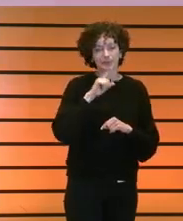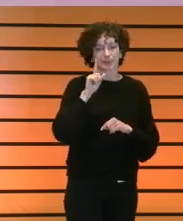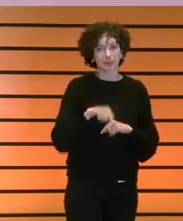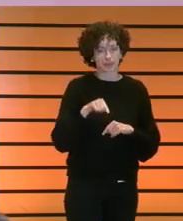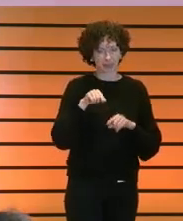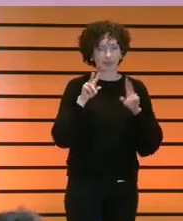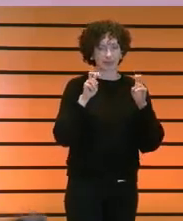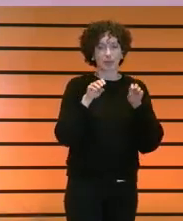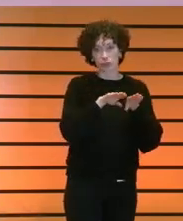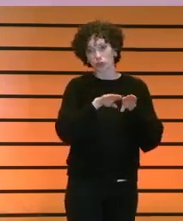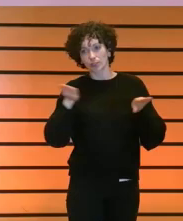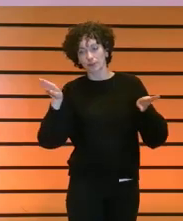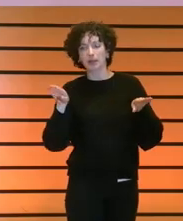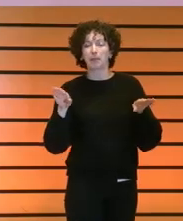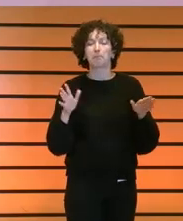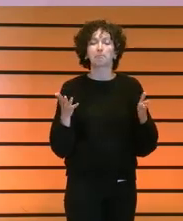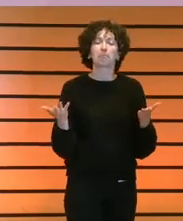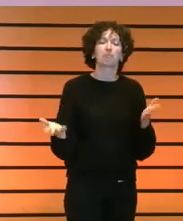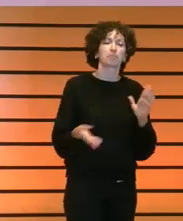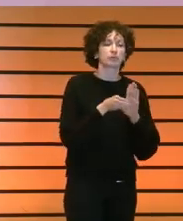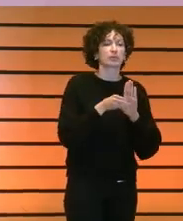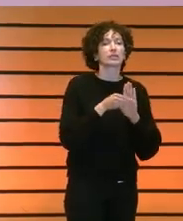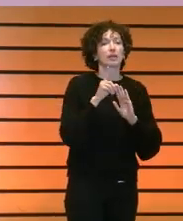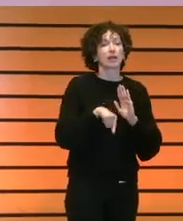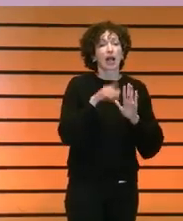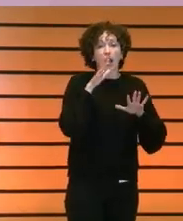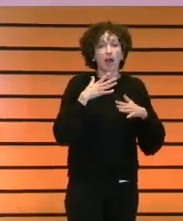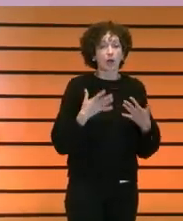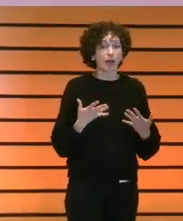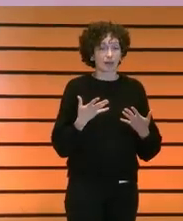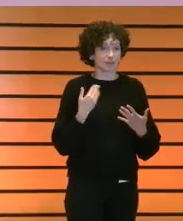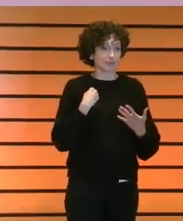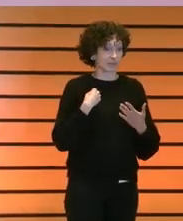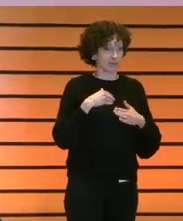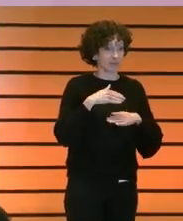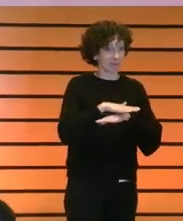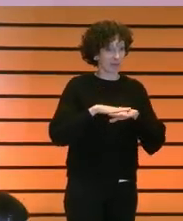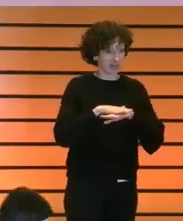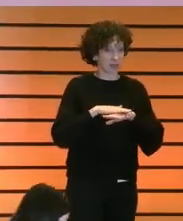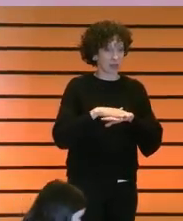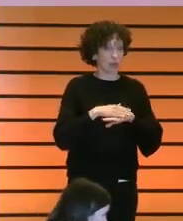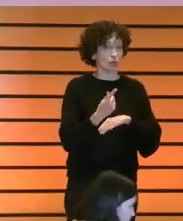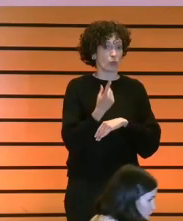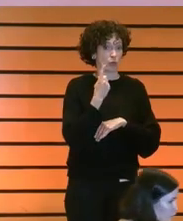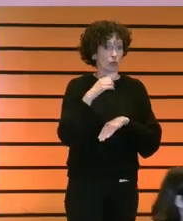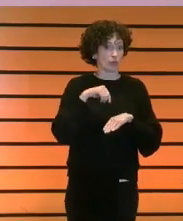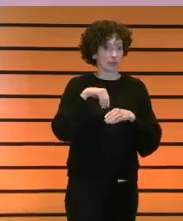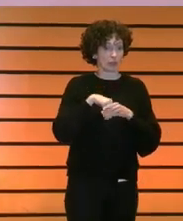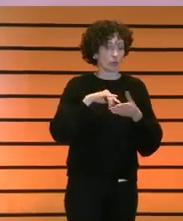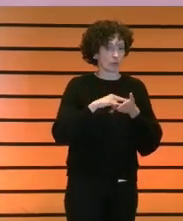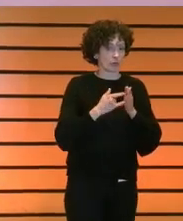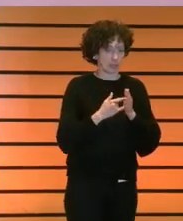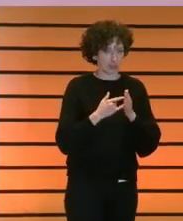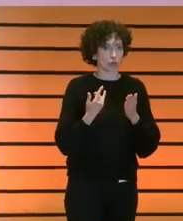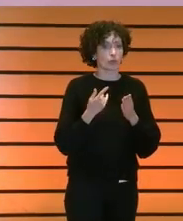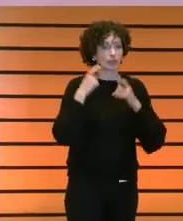el tema de la sostenibilidad, y para nosotros ahora es uno de los pilares fundamentales del proyecto. El tratar de que